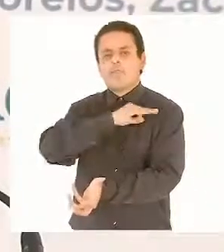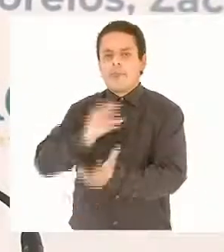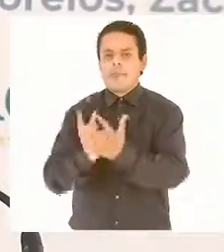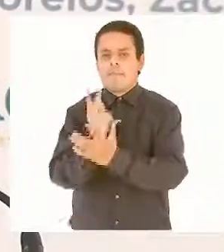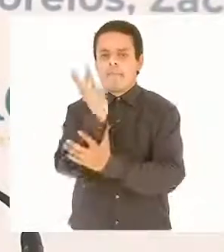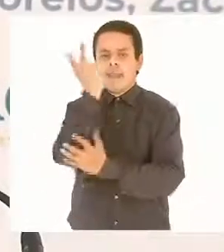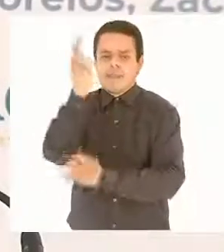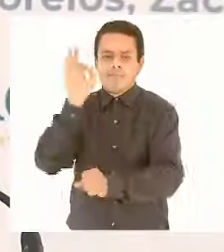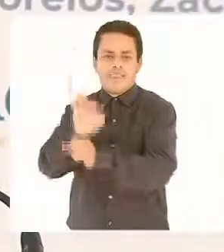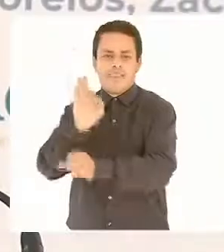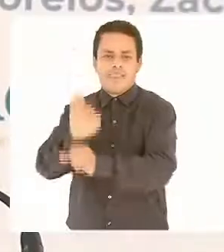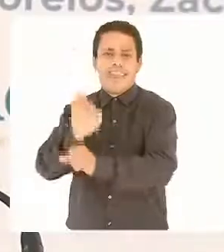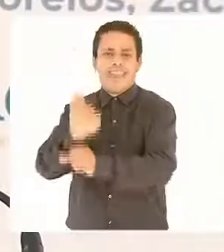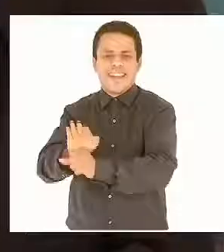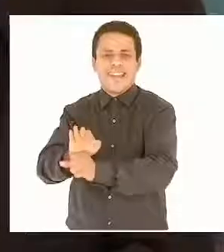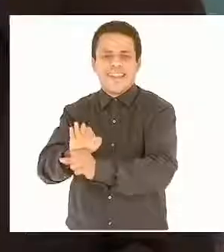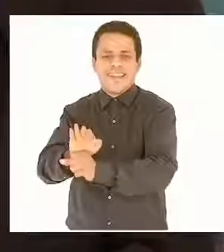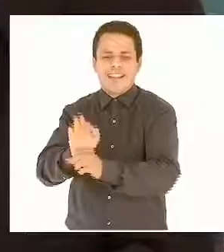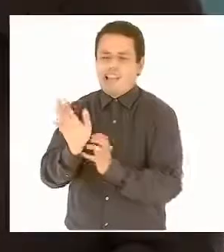todos.